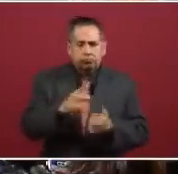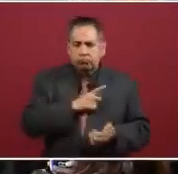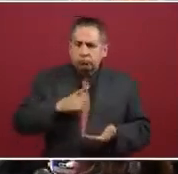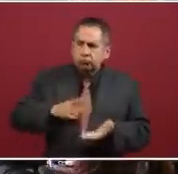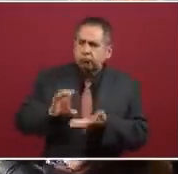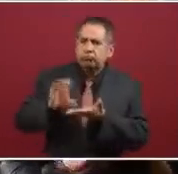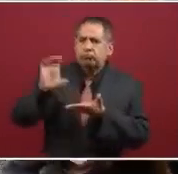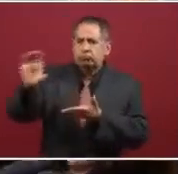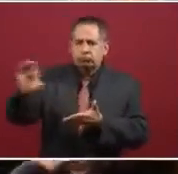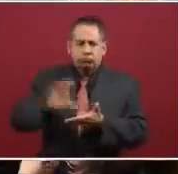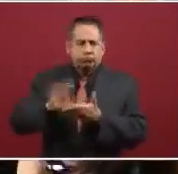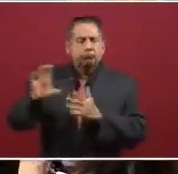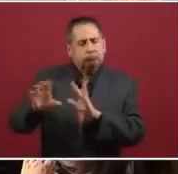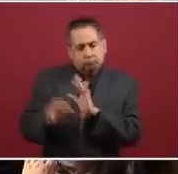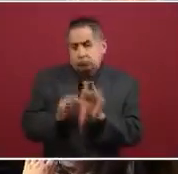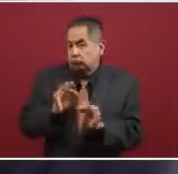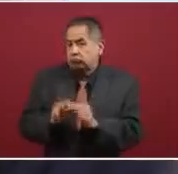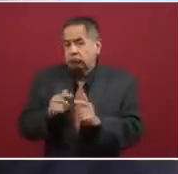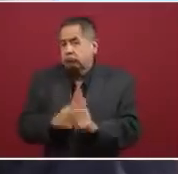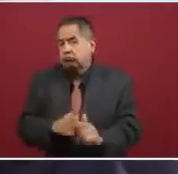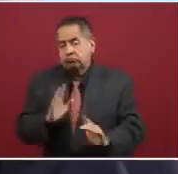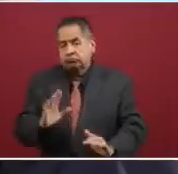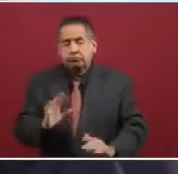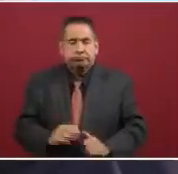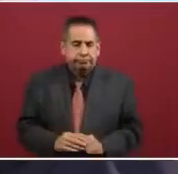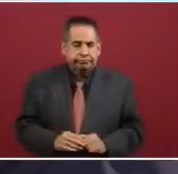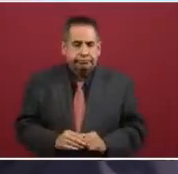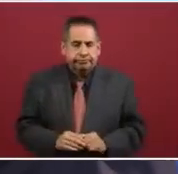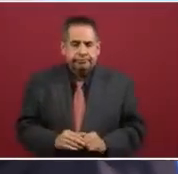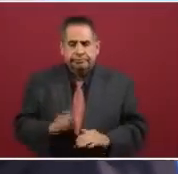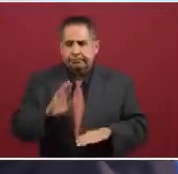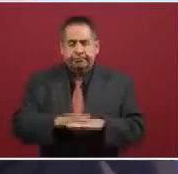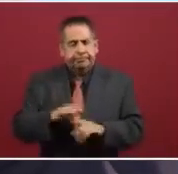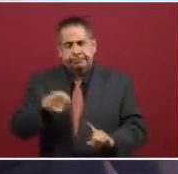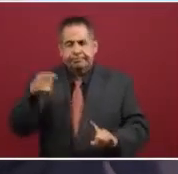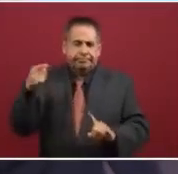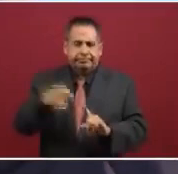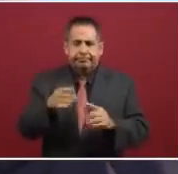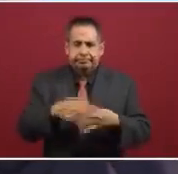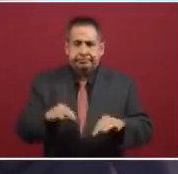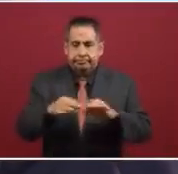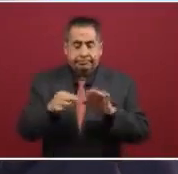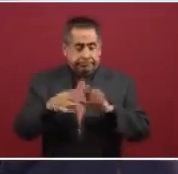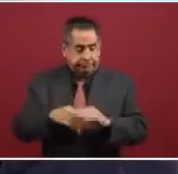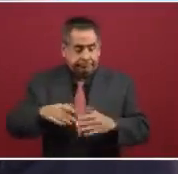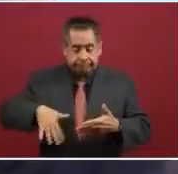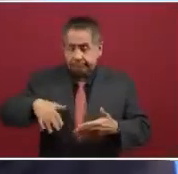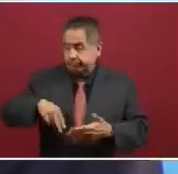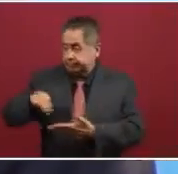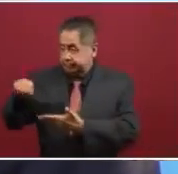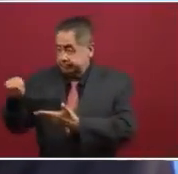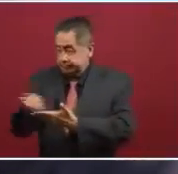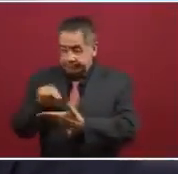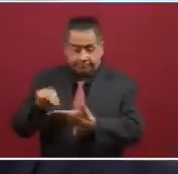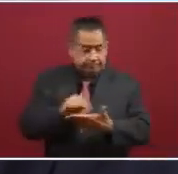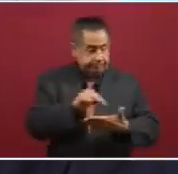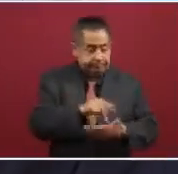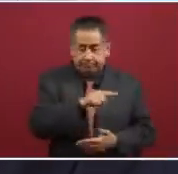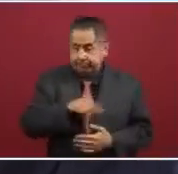en el mercado actual. De manera específica, el presente acuerdo con la banca